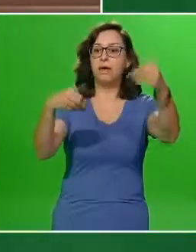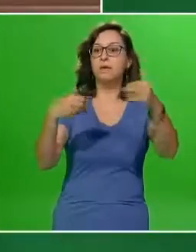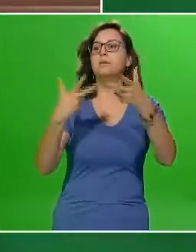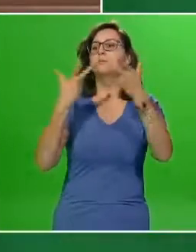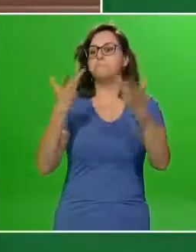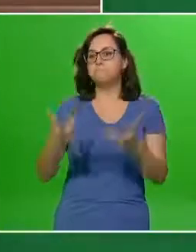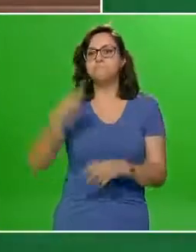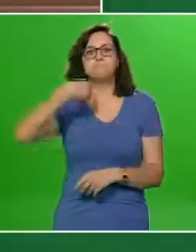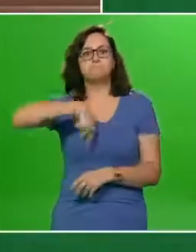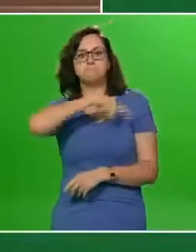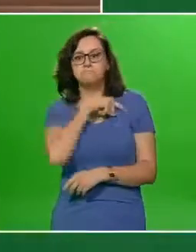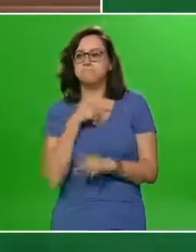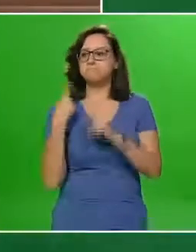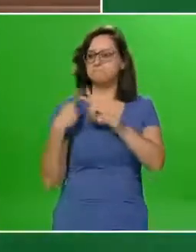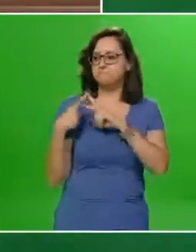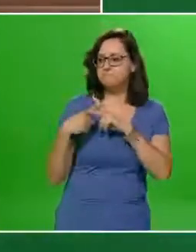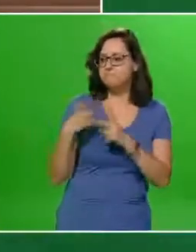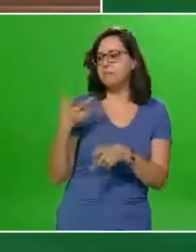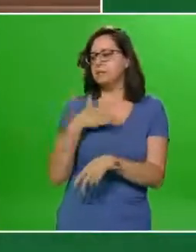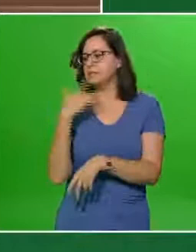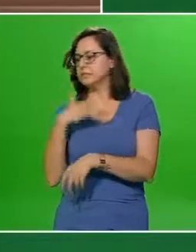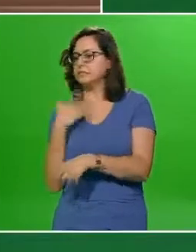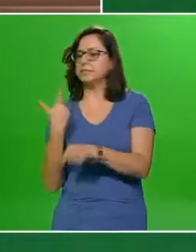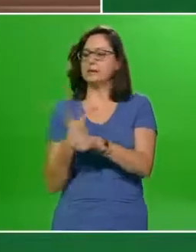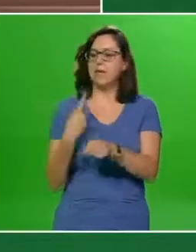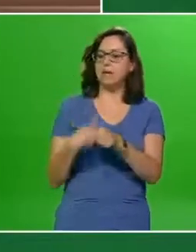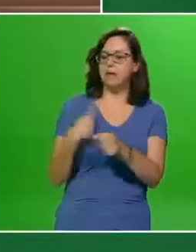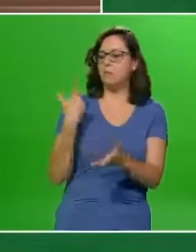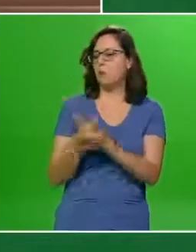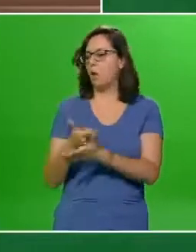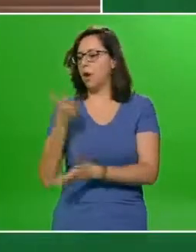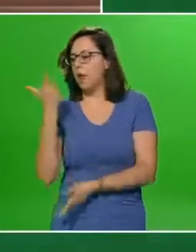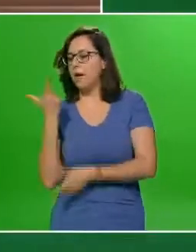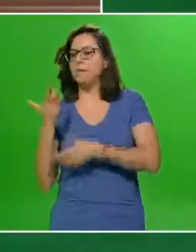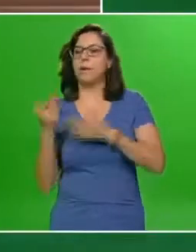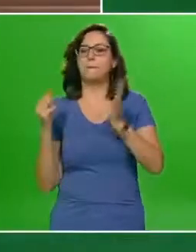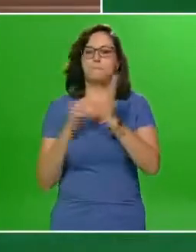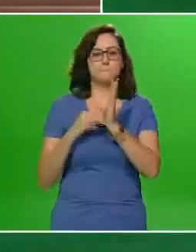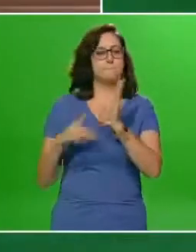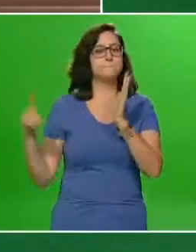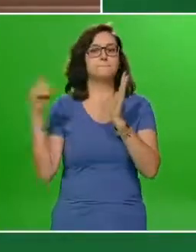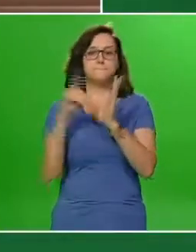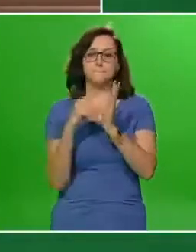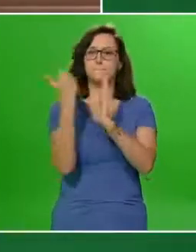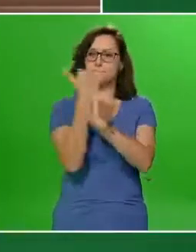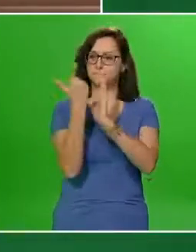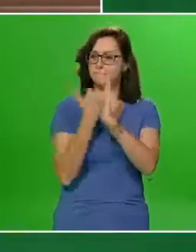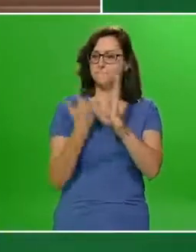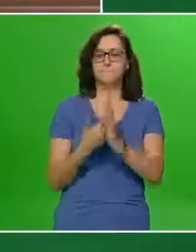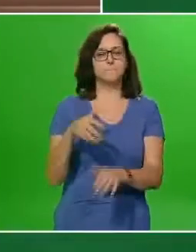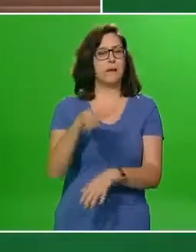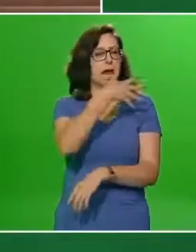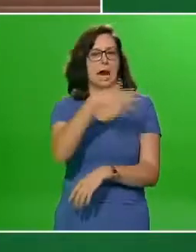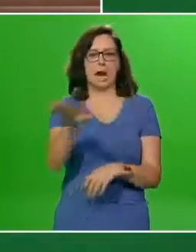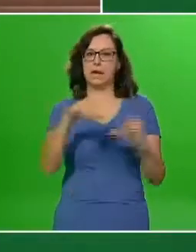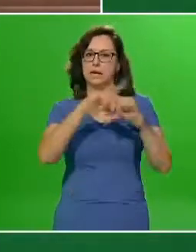casos sintomáticos y más graves, y por lo tanto, en general, este